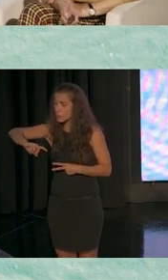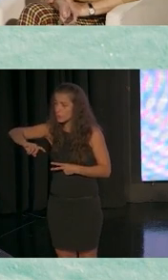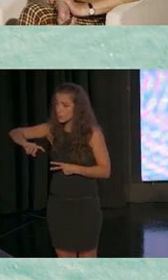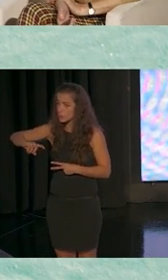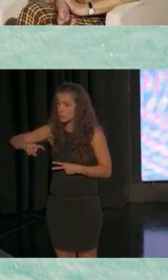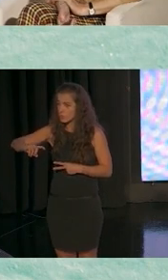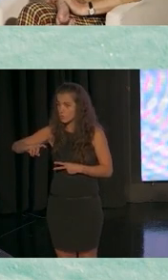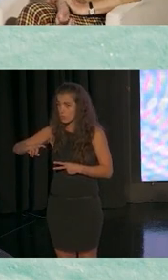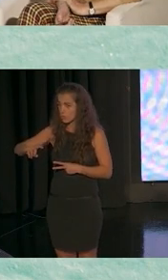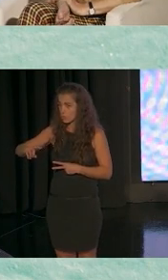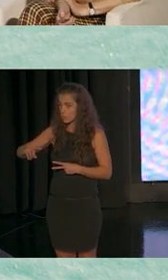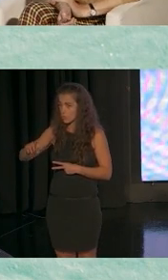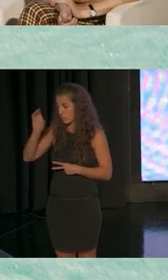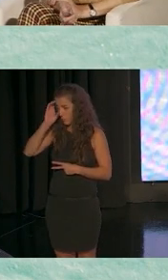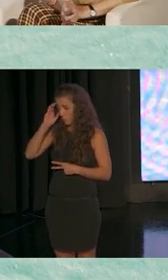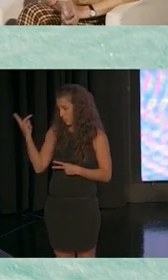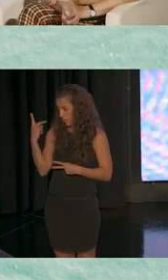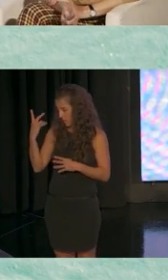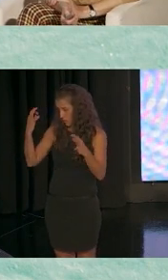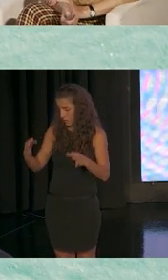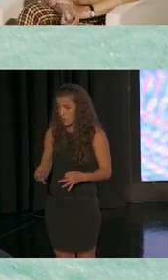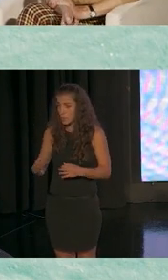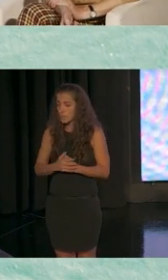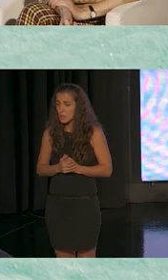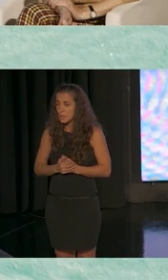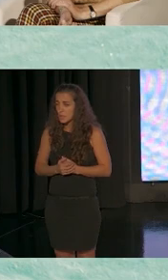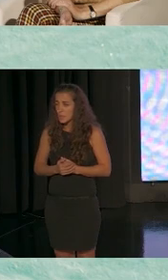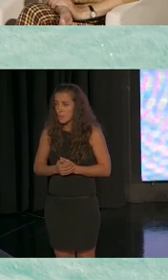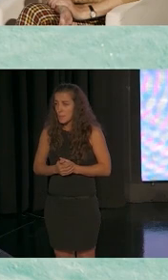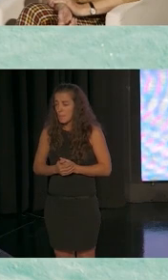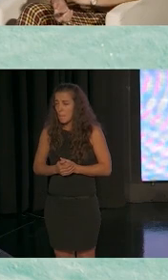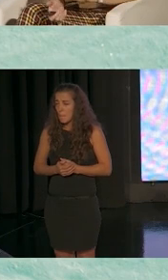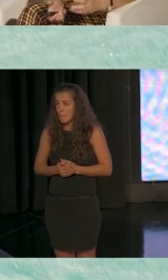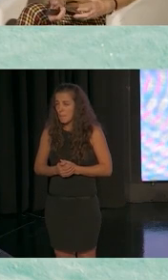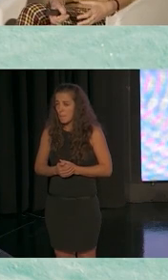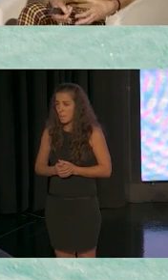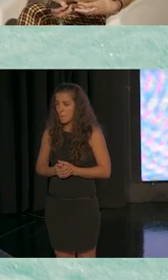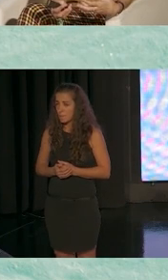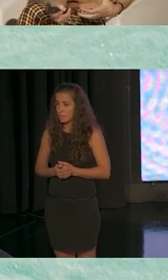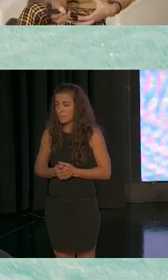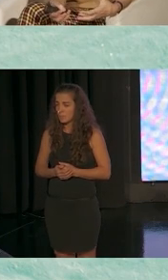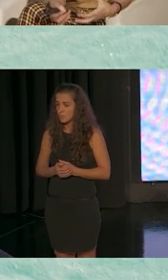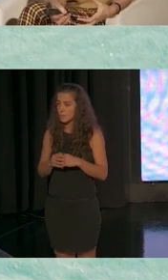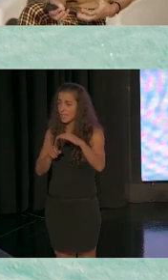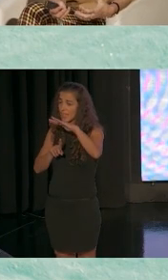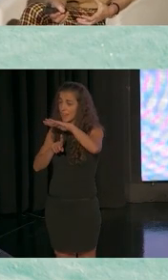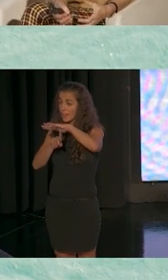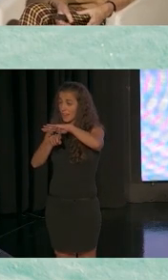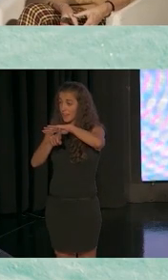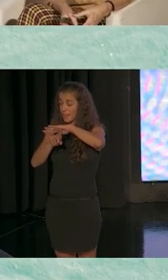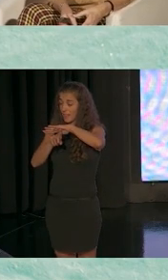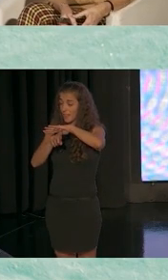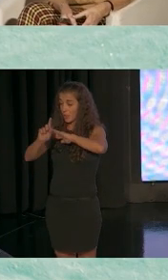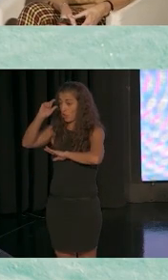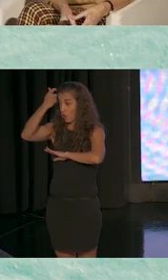podido eh escucharnos Es que a el desarrollo tal como